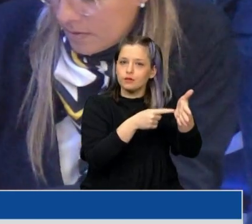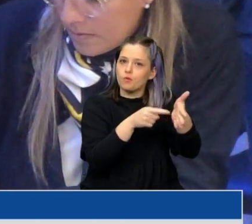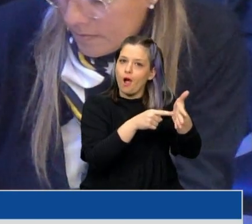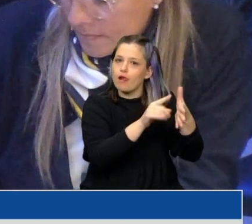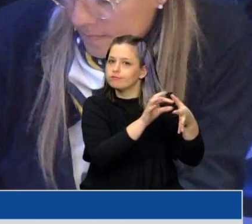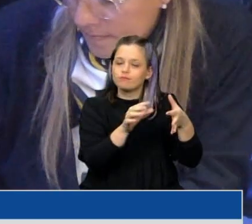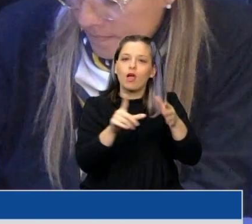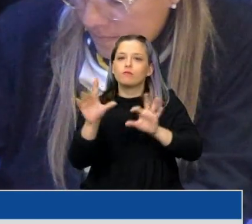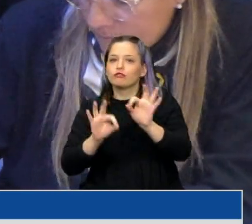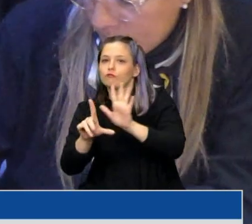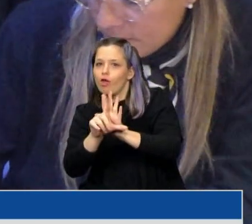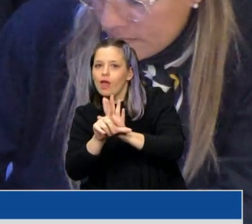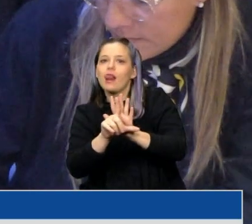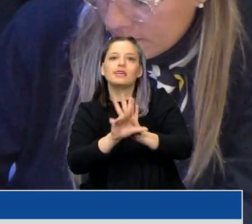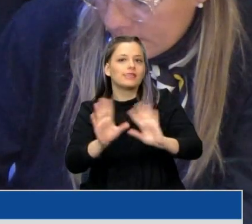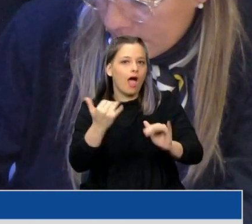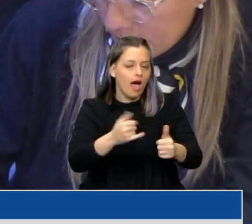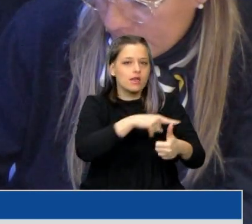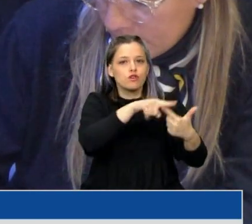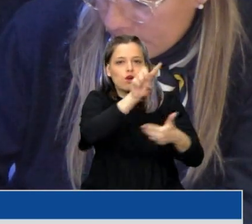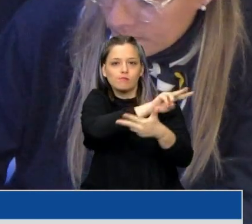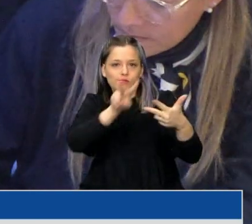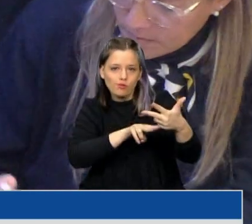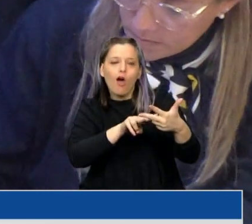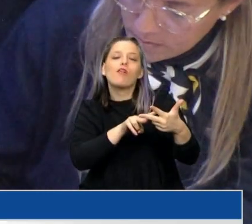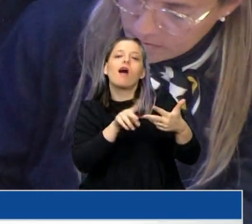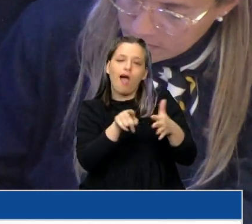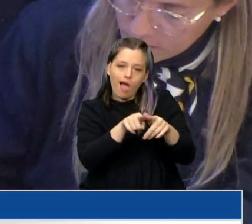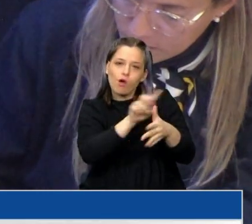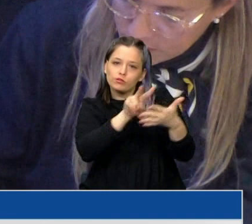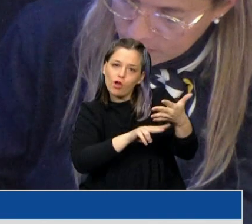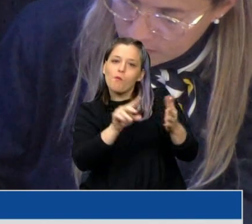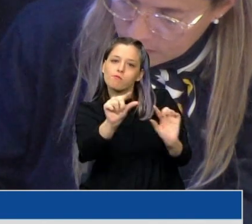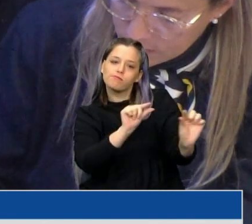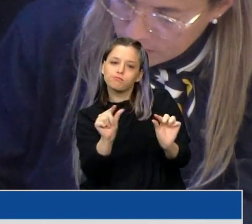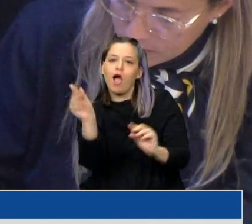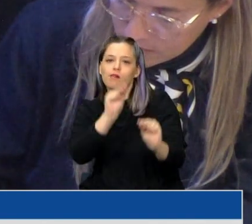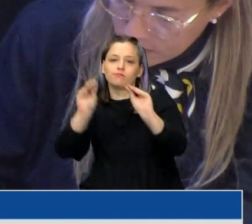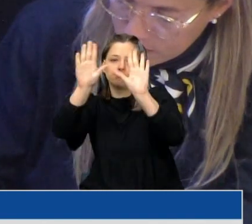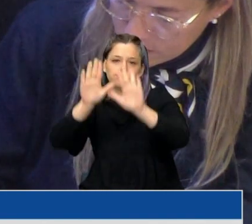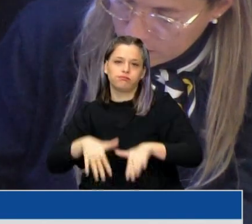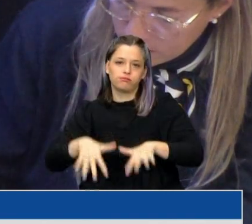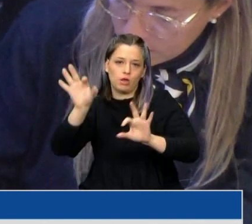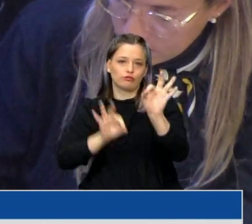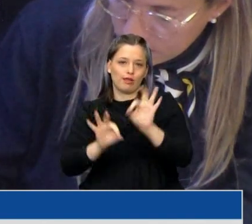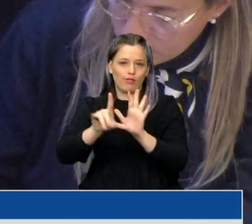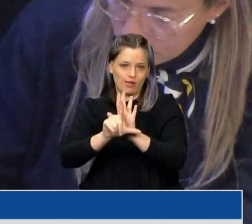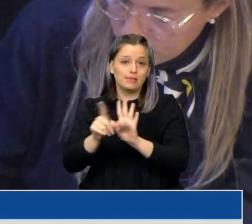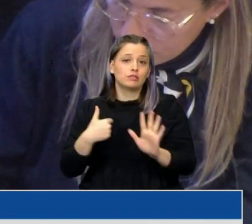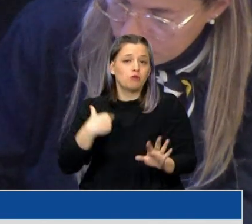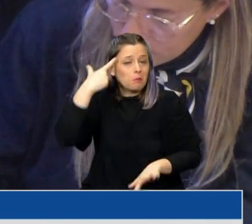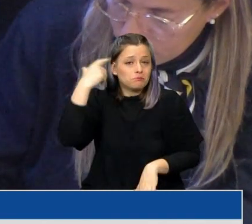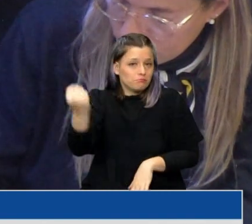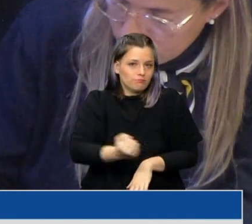incluyendo en el turismo a todas las personas con discapacidad. Me parece importante a todas